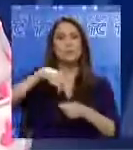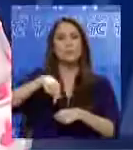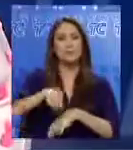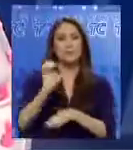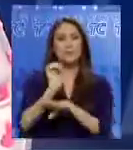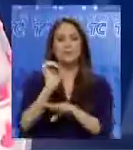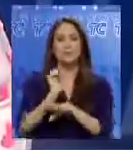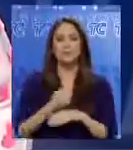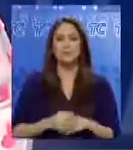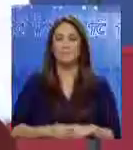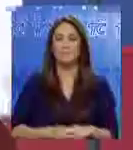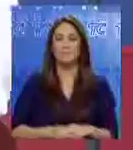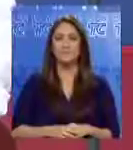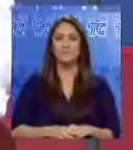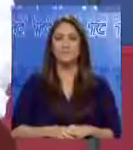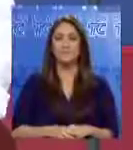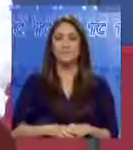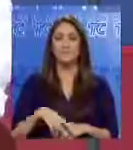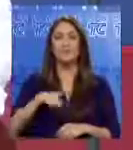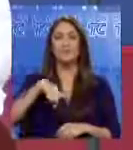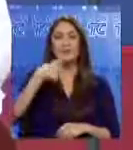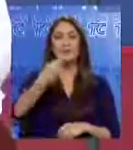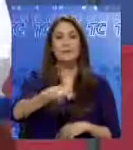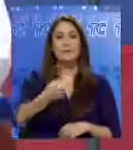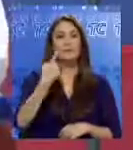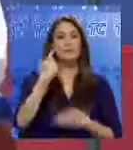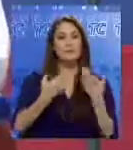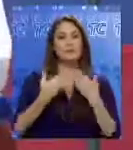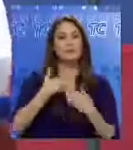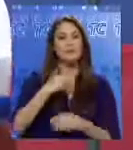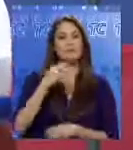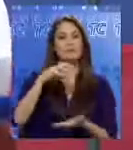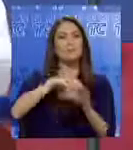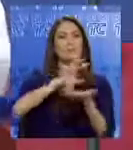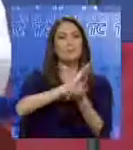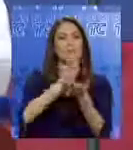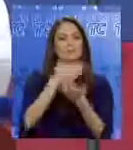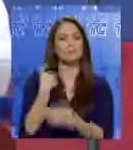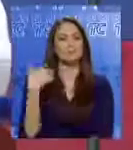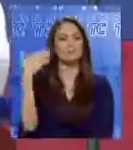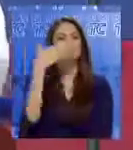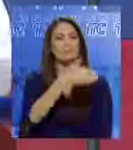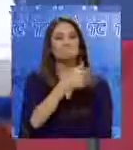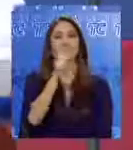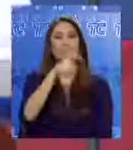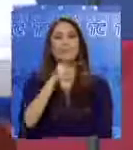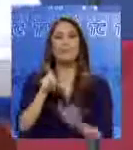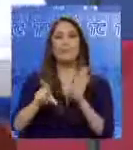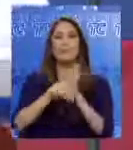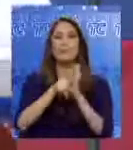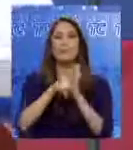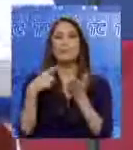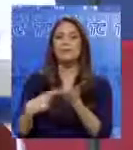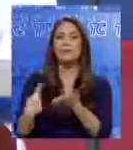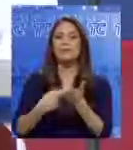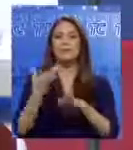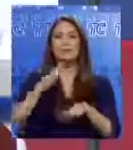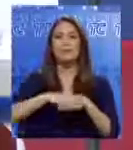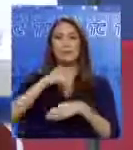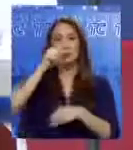país en los próximos días enviaré a la asamblea nacional la ley de cobertura petrolera